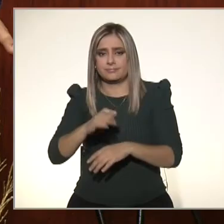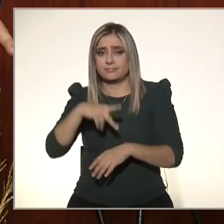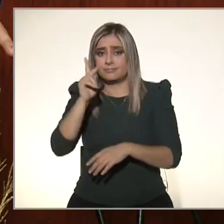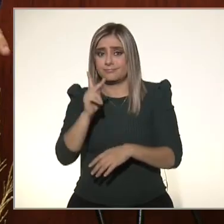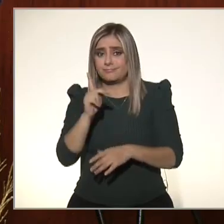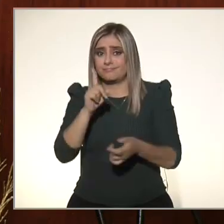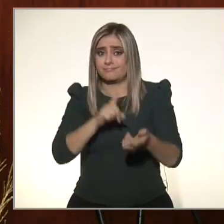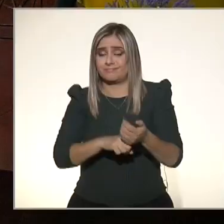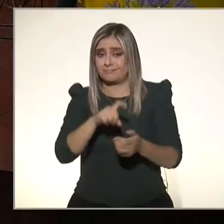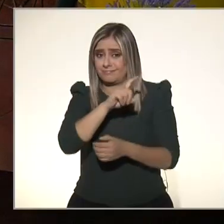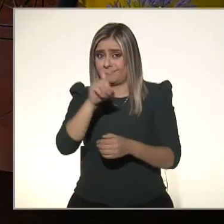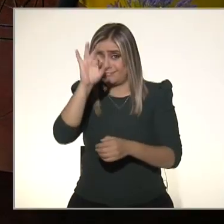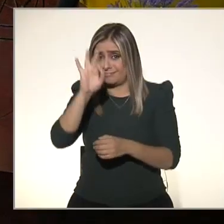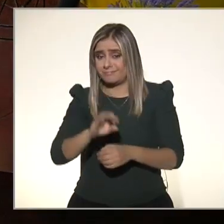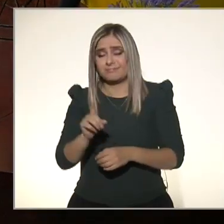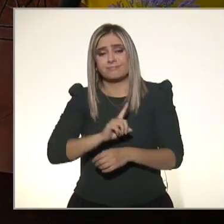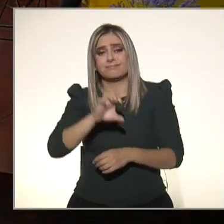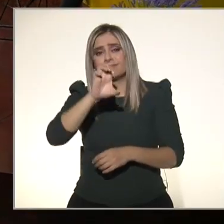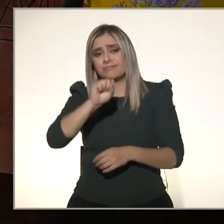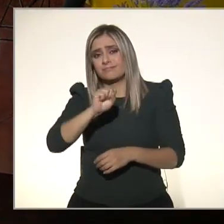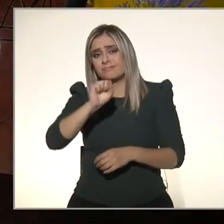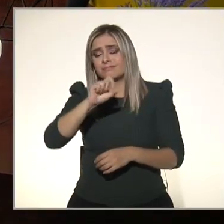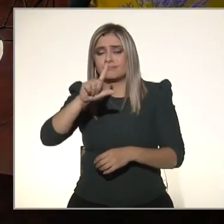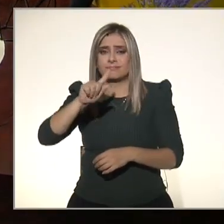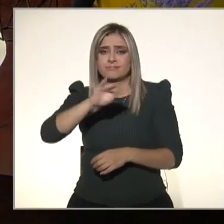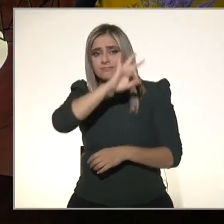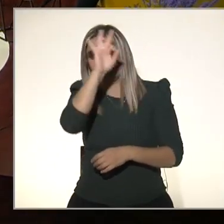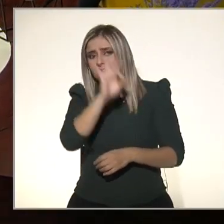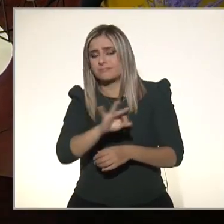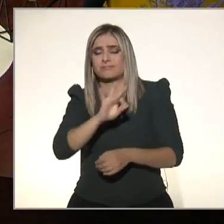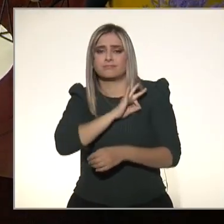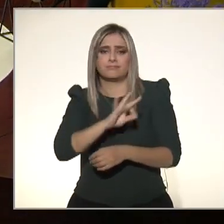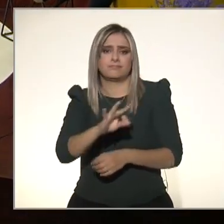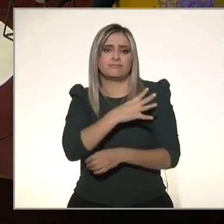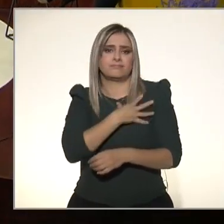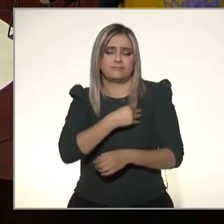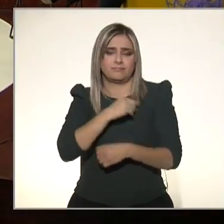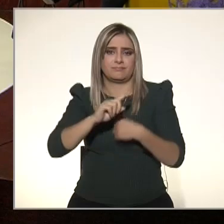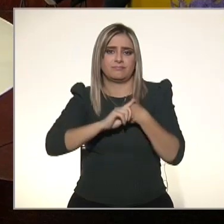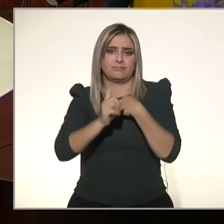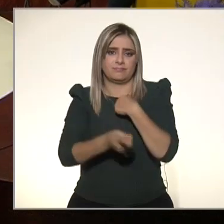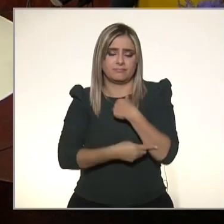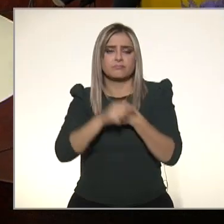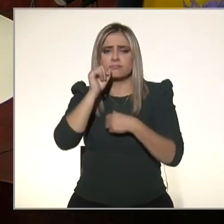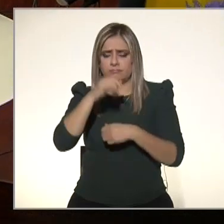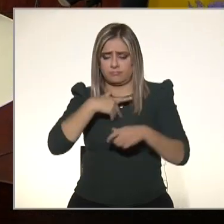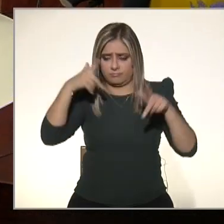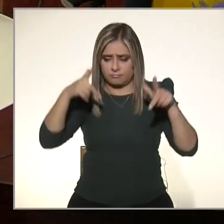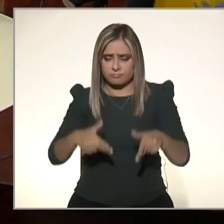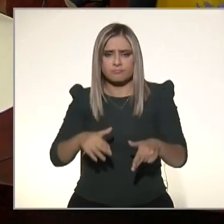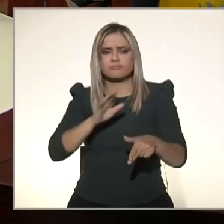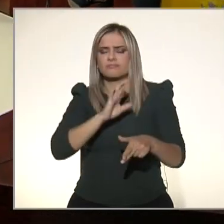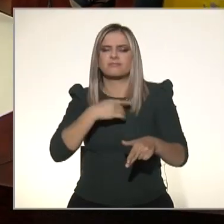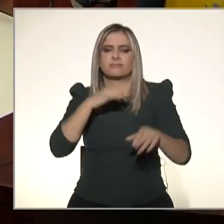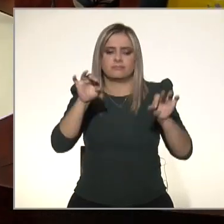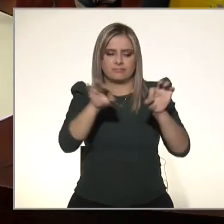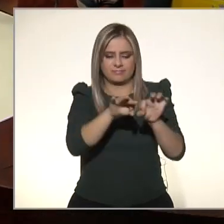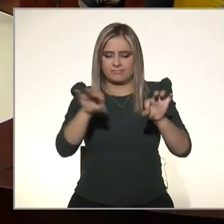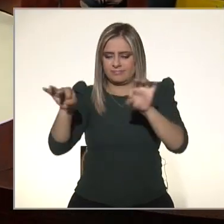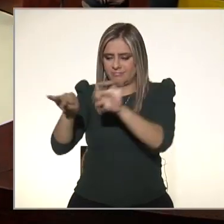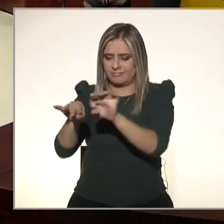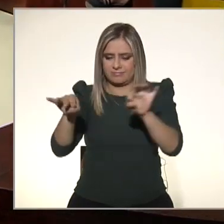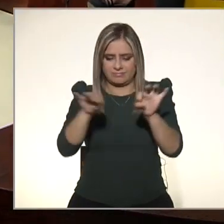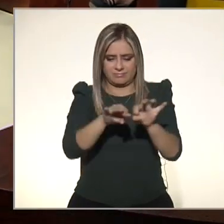va entre un 60 y un 70%. Es decir, hagamos lo que hagamos, aunque los reconectemos con las mejores herramientas